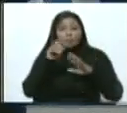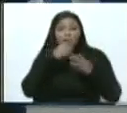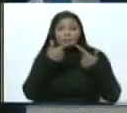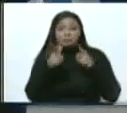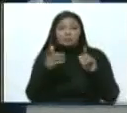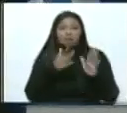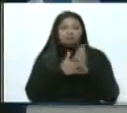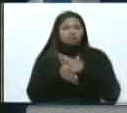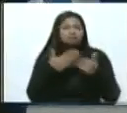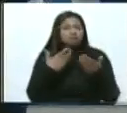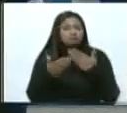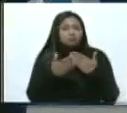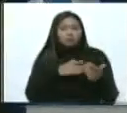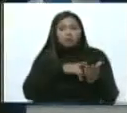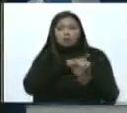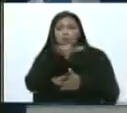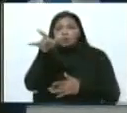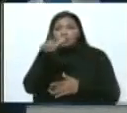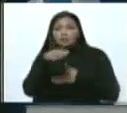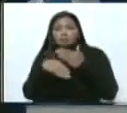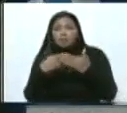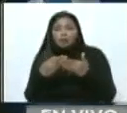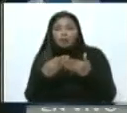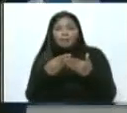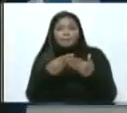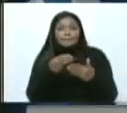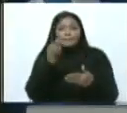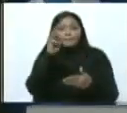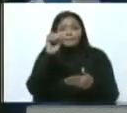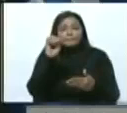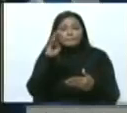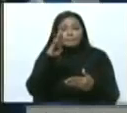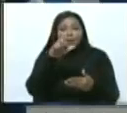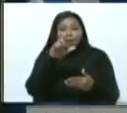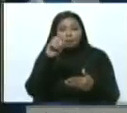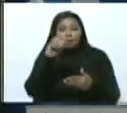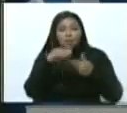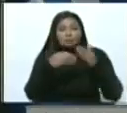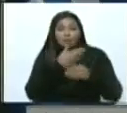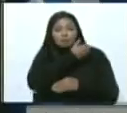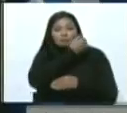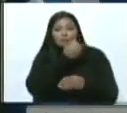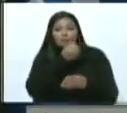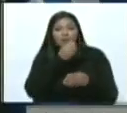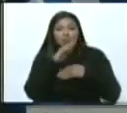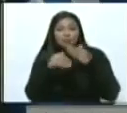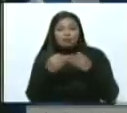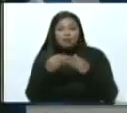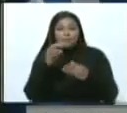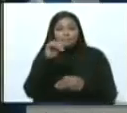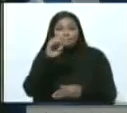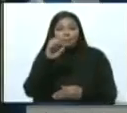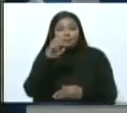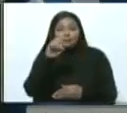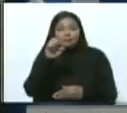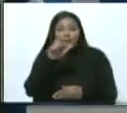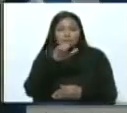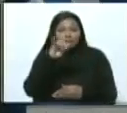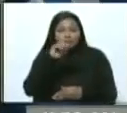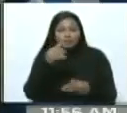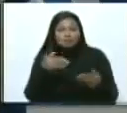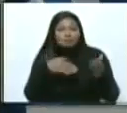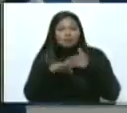permitía que los aviones que fletaba Pablo Escobar, jefe del cartel de Medellín,